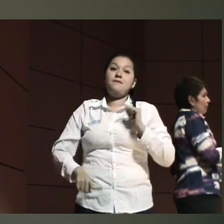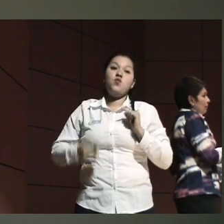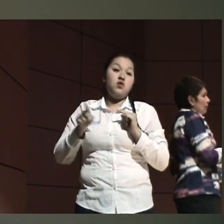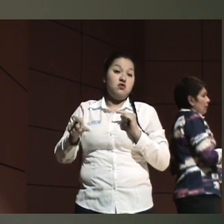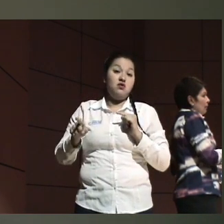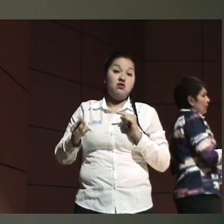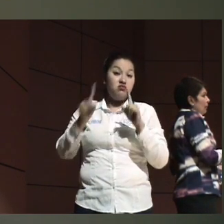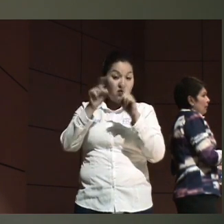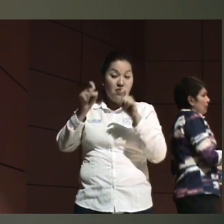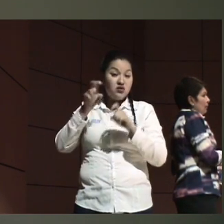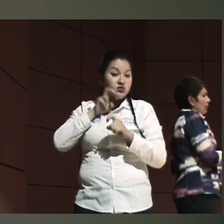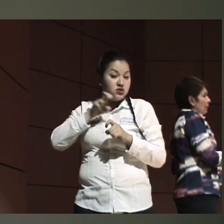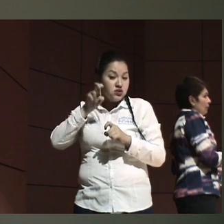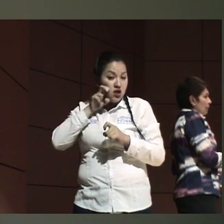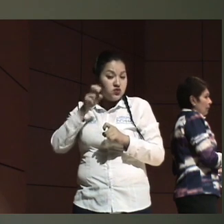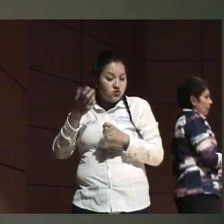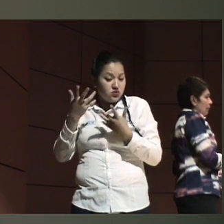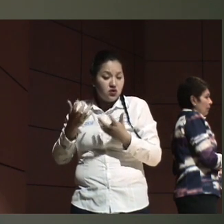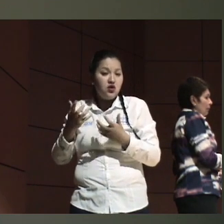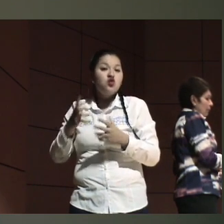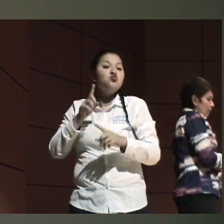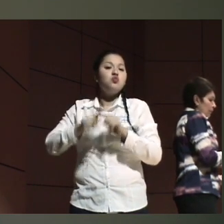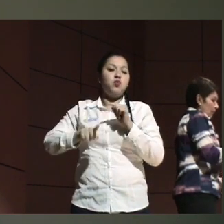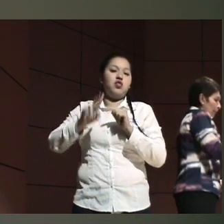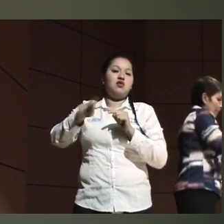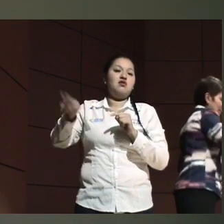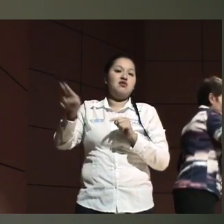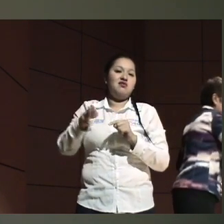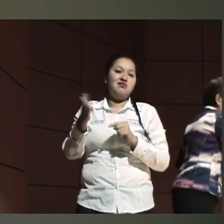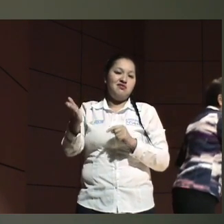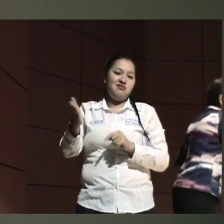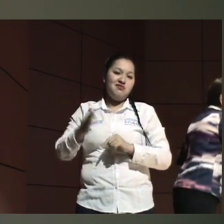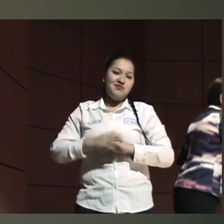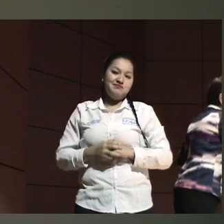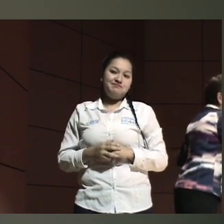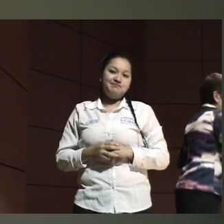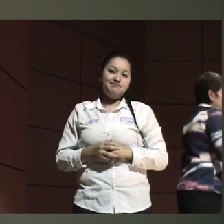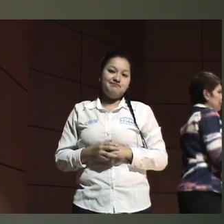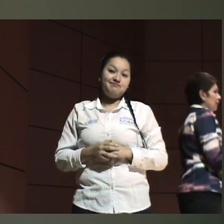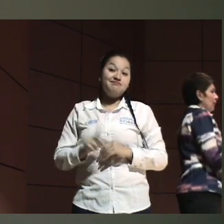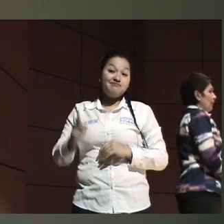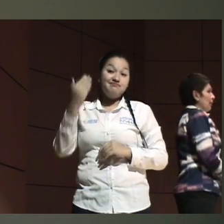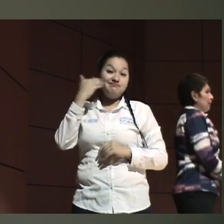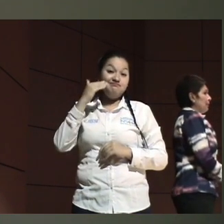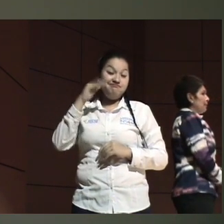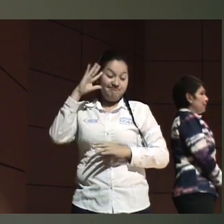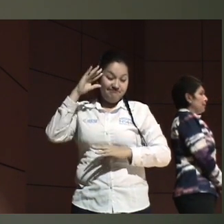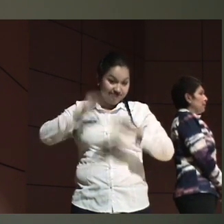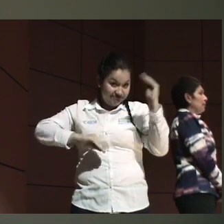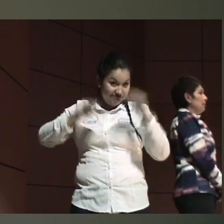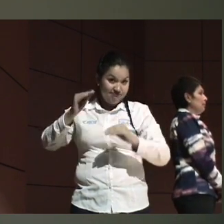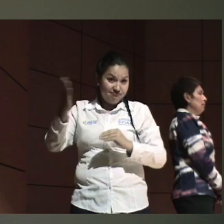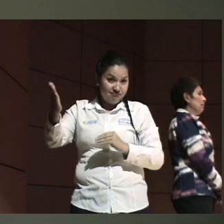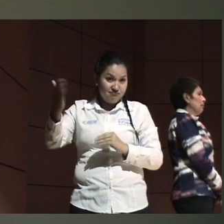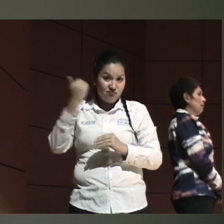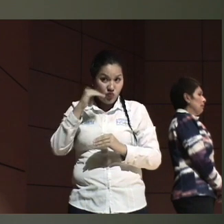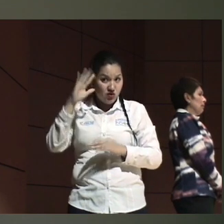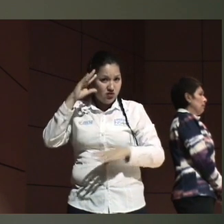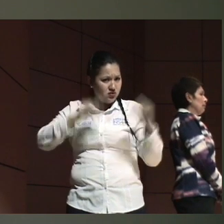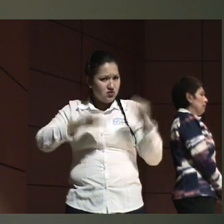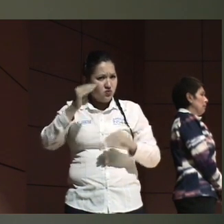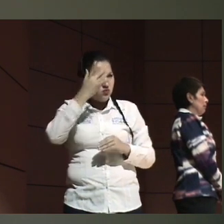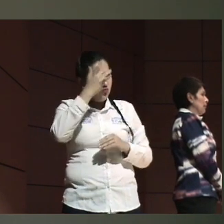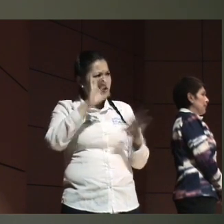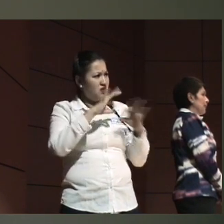derechos sexuales y reproductivos una mujer que está en desacuerdo con las medidas judiciales que ha adoptado